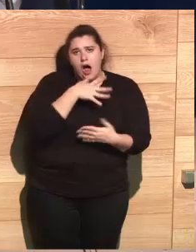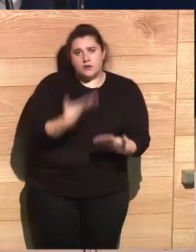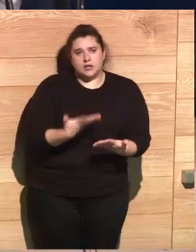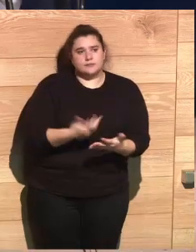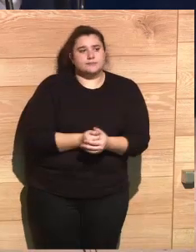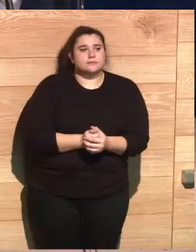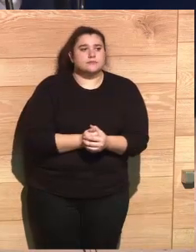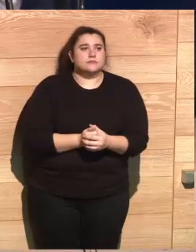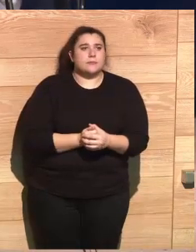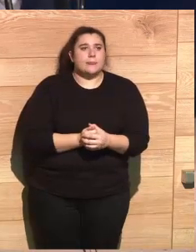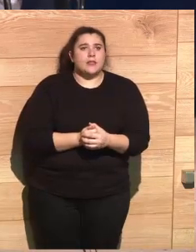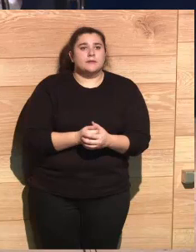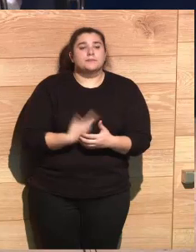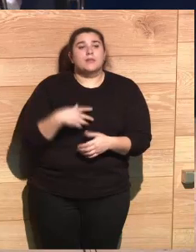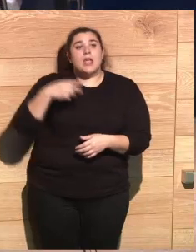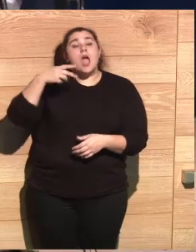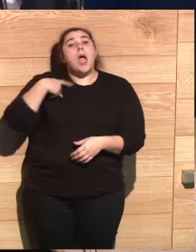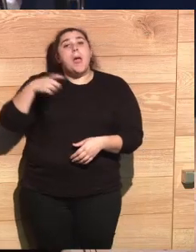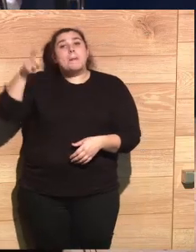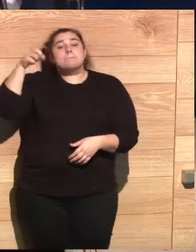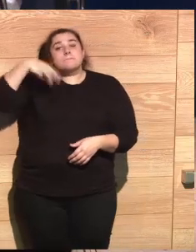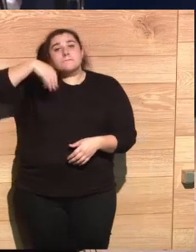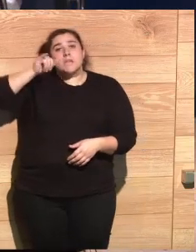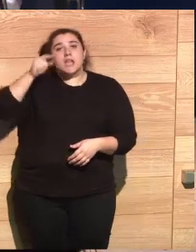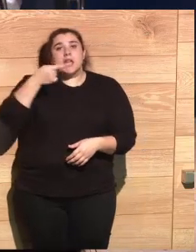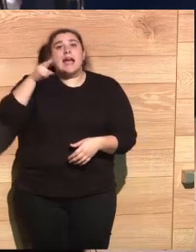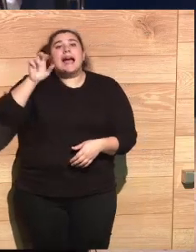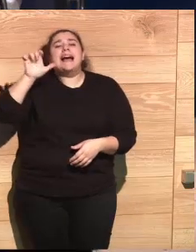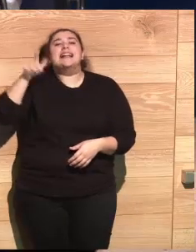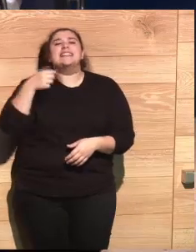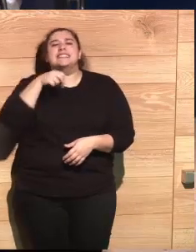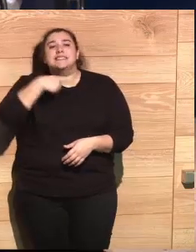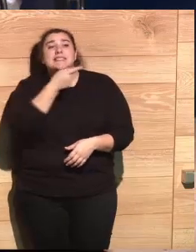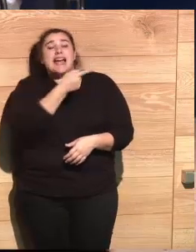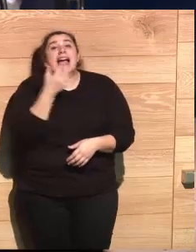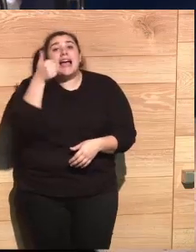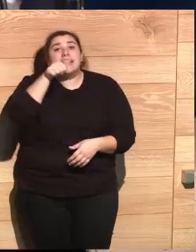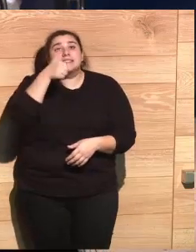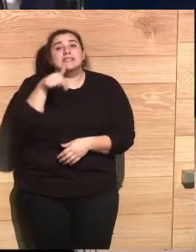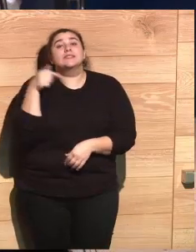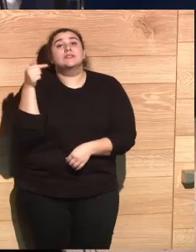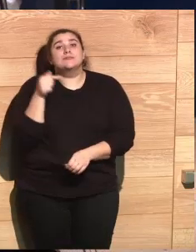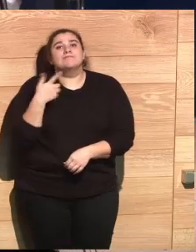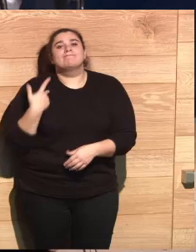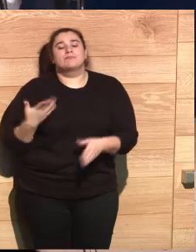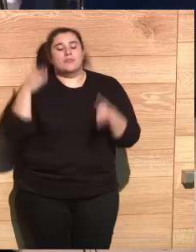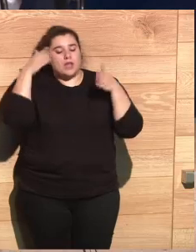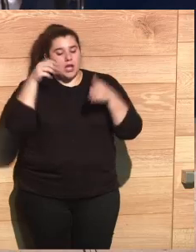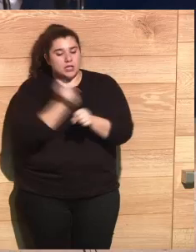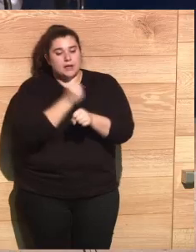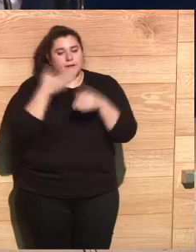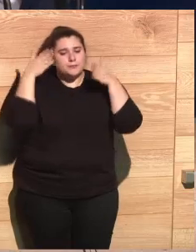sus peligros. Miguel es profesor asociado en la Universidad IT de Copenhague. Su trabajo se centra en la ética de